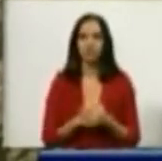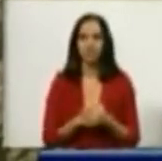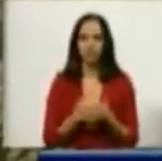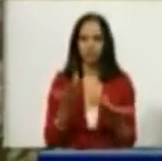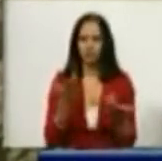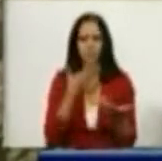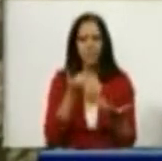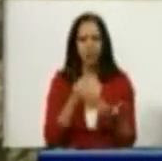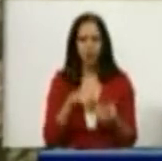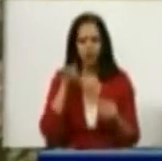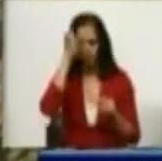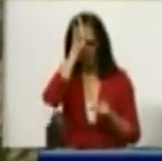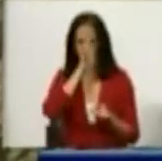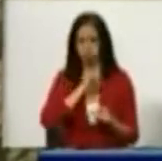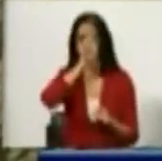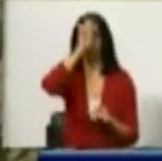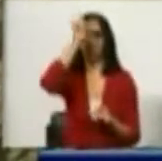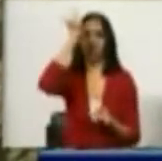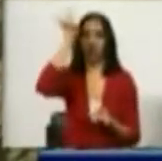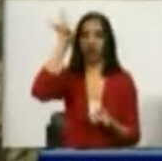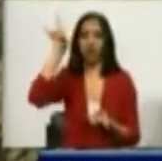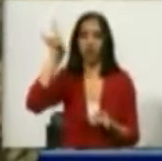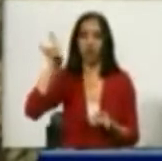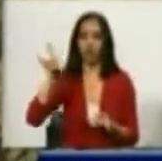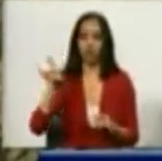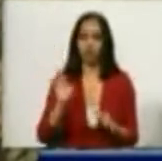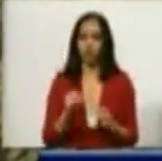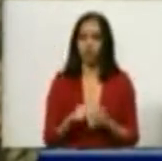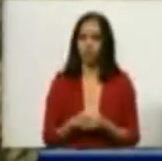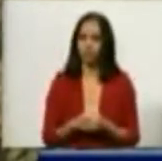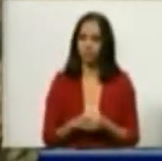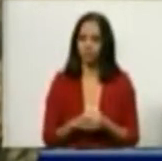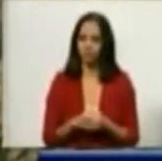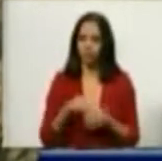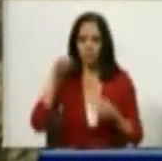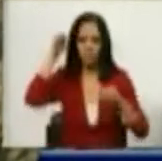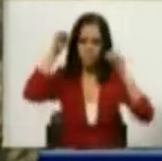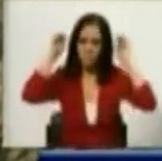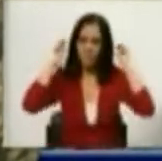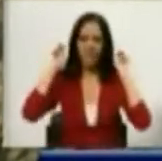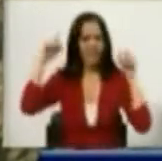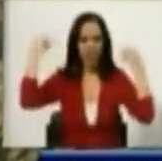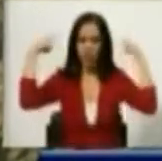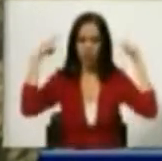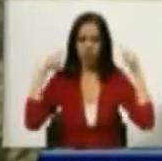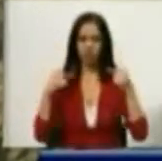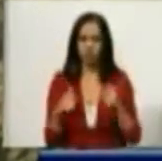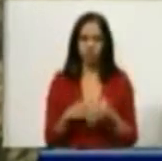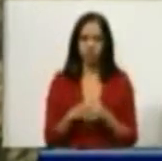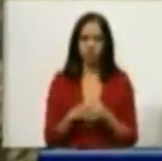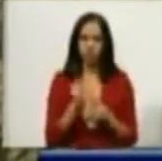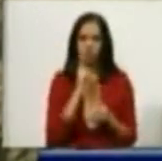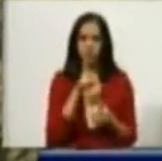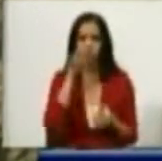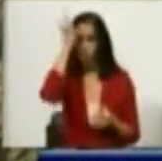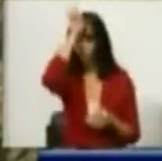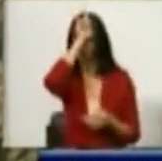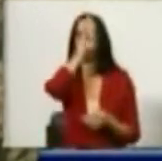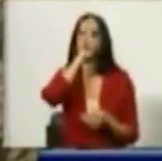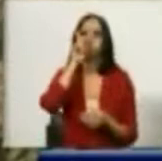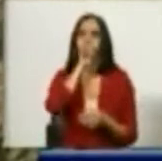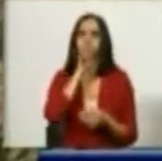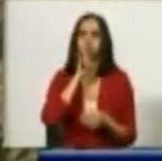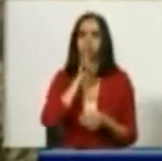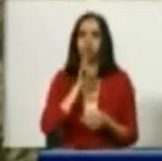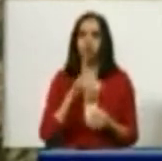exorcismo pues María La loca No será que tienen un cómo se llama un espíritu maligno que tiene ahí